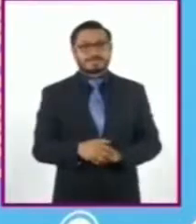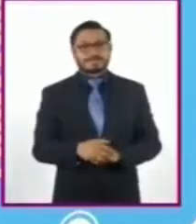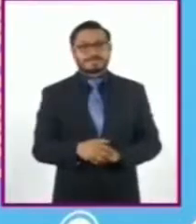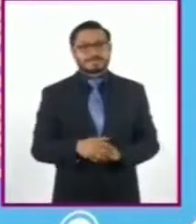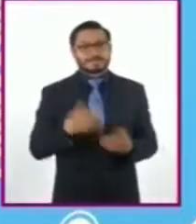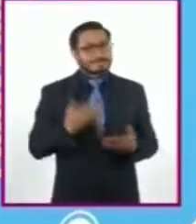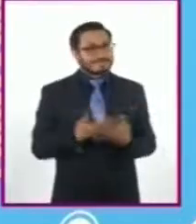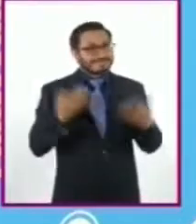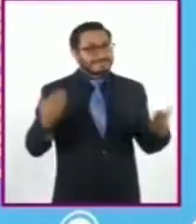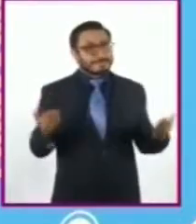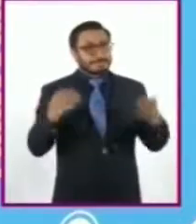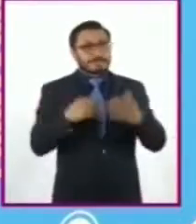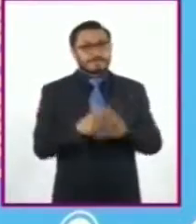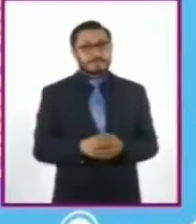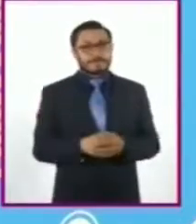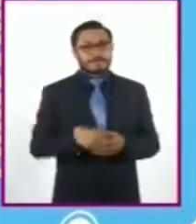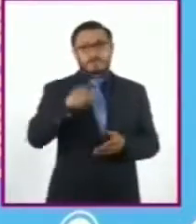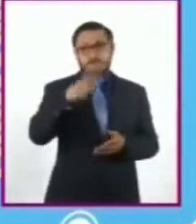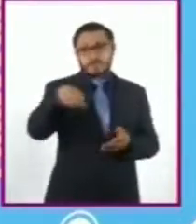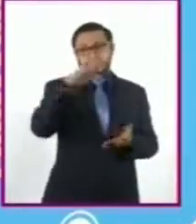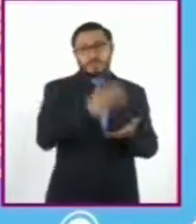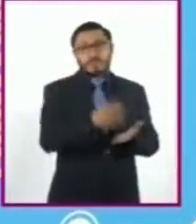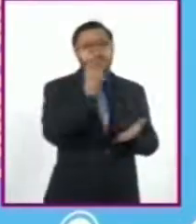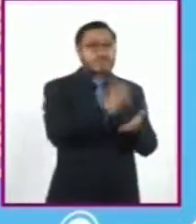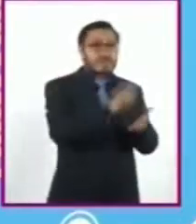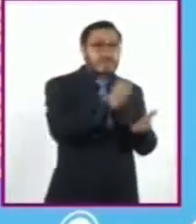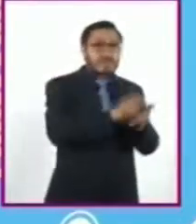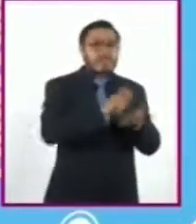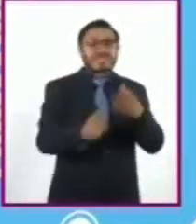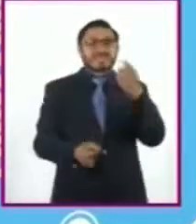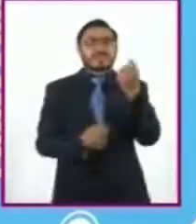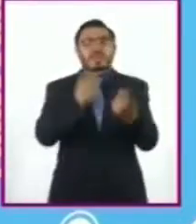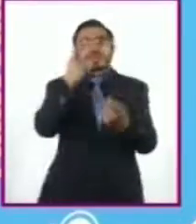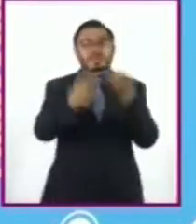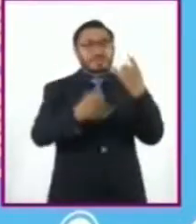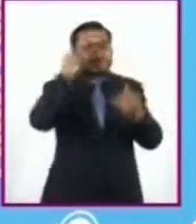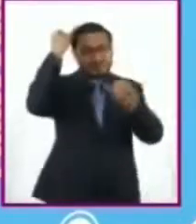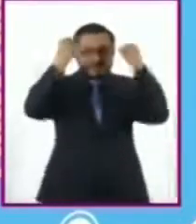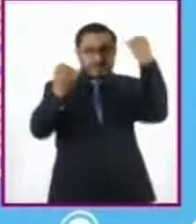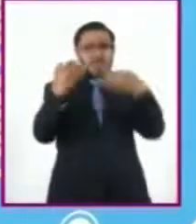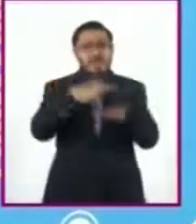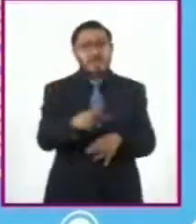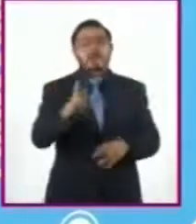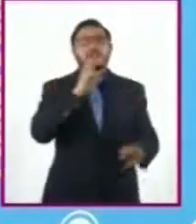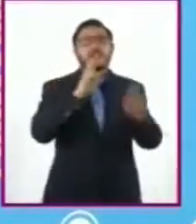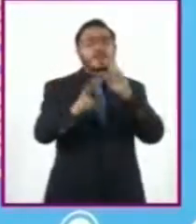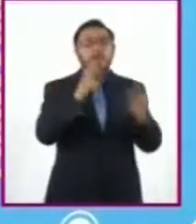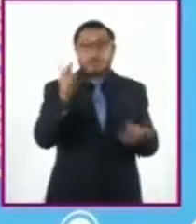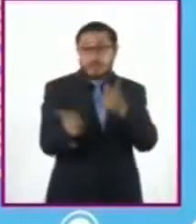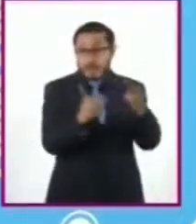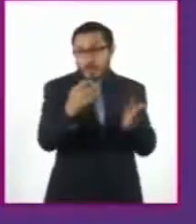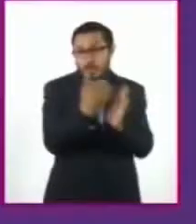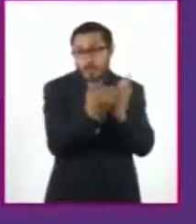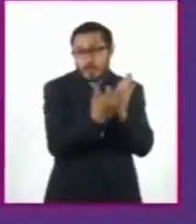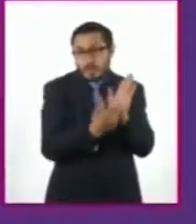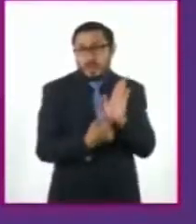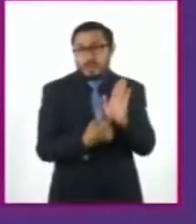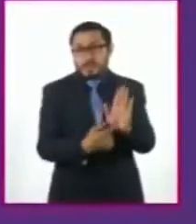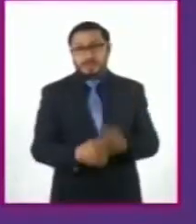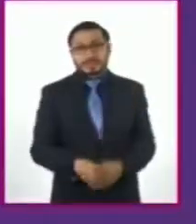Ahora, anoten en su cuaderno algunas ideas respecto a las preguntas siguientes.